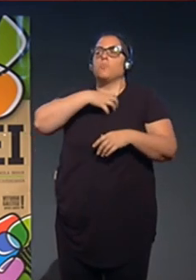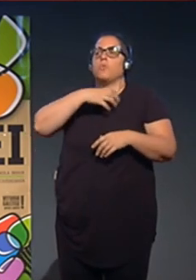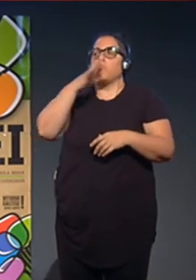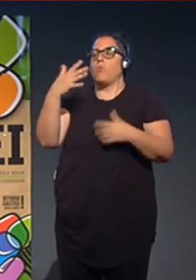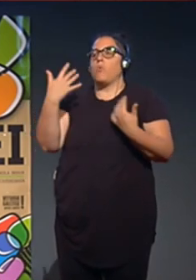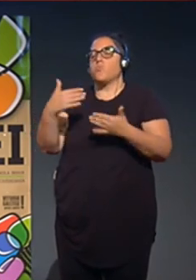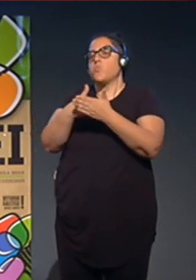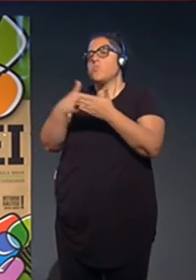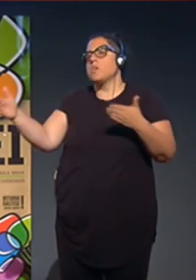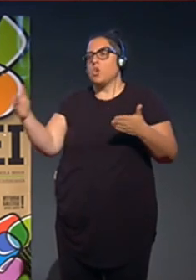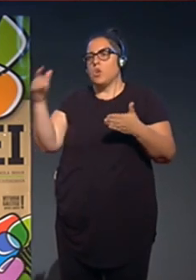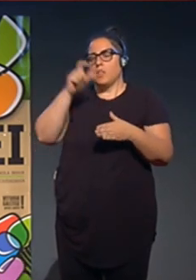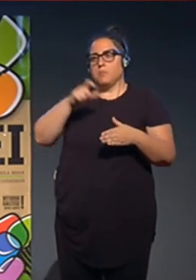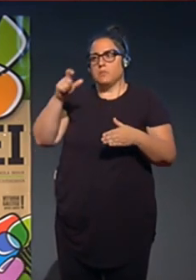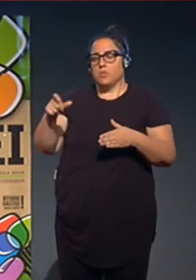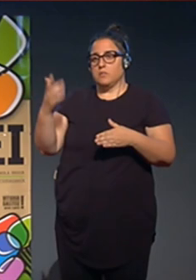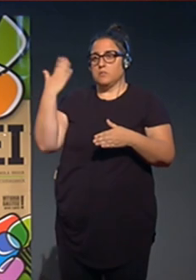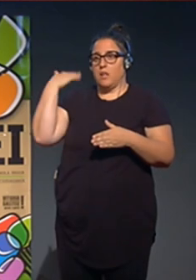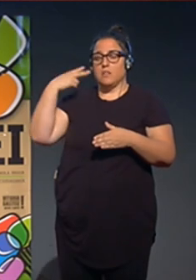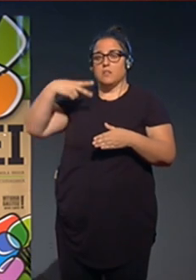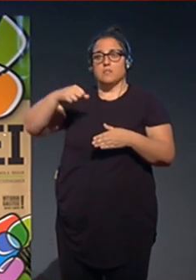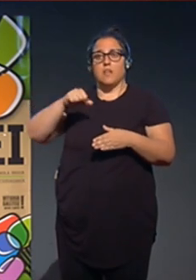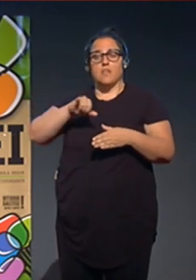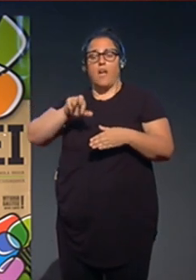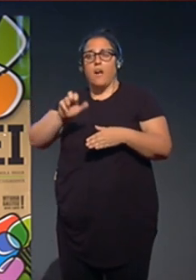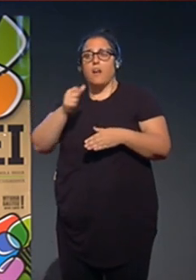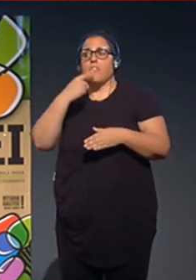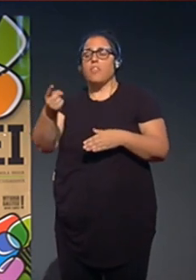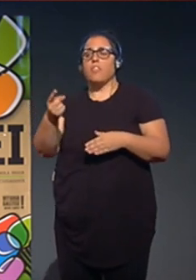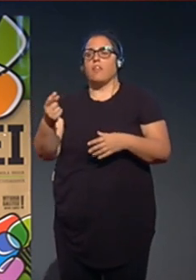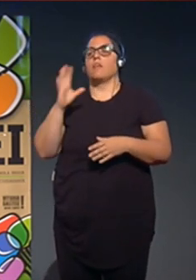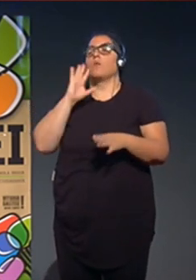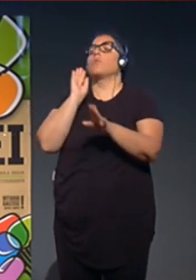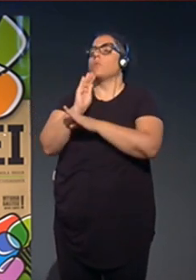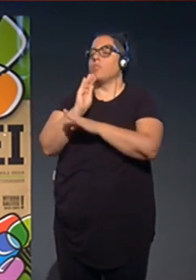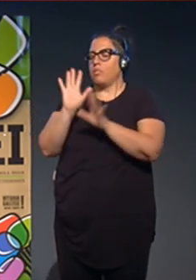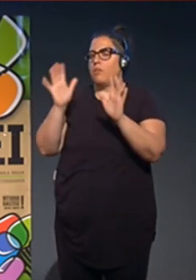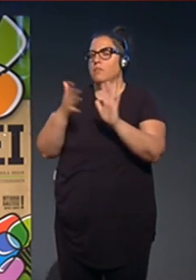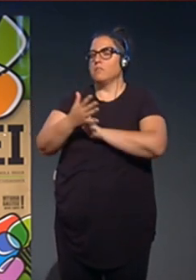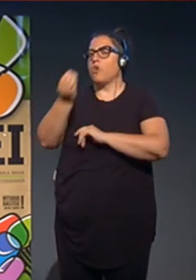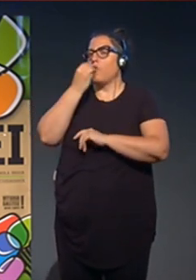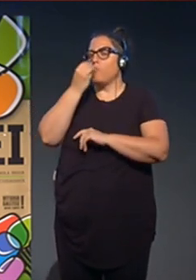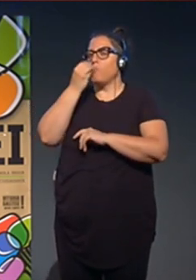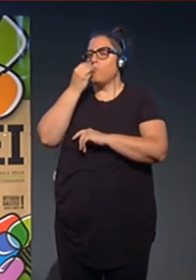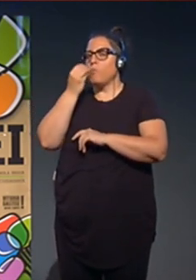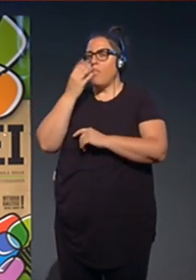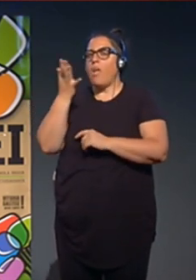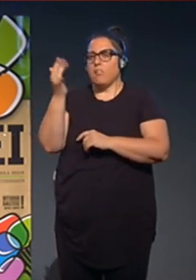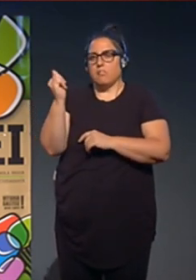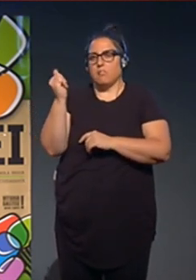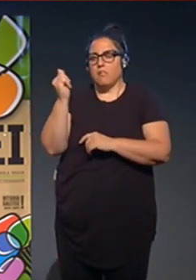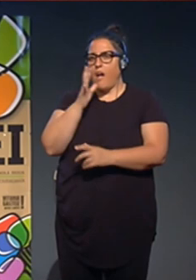bueno os decía antes nayara cuidado que no es que no haya comida para todos estamos